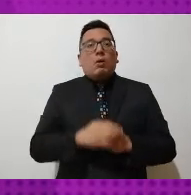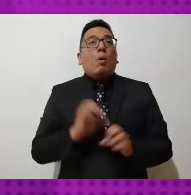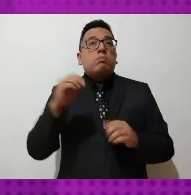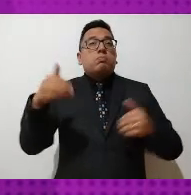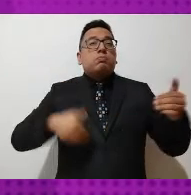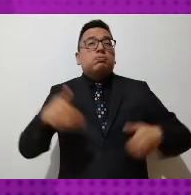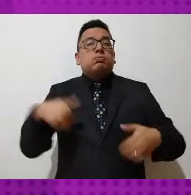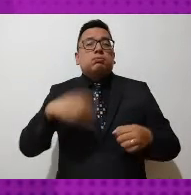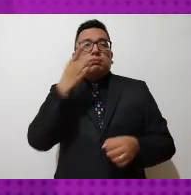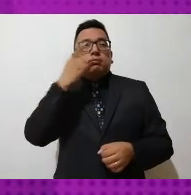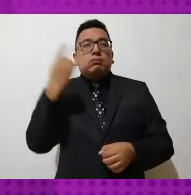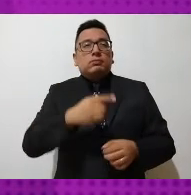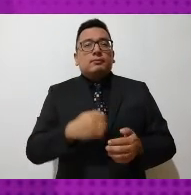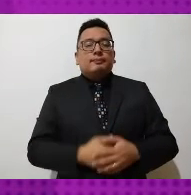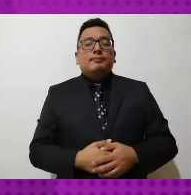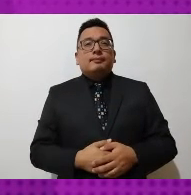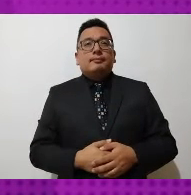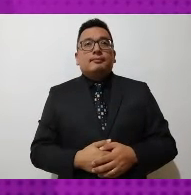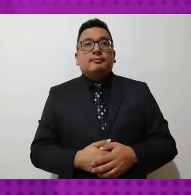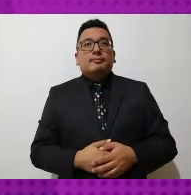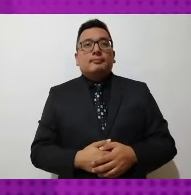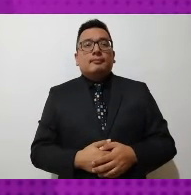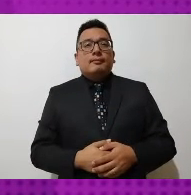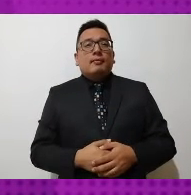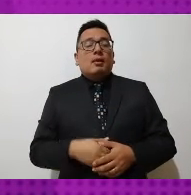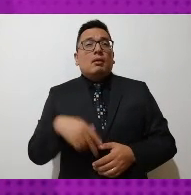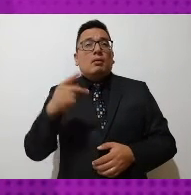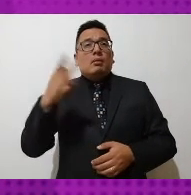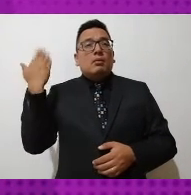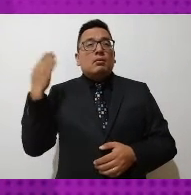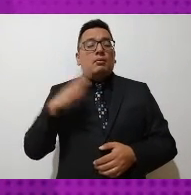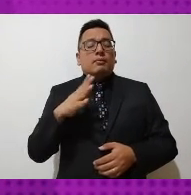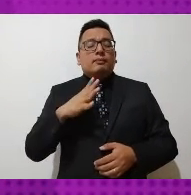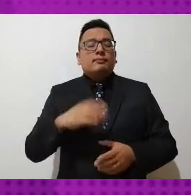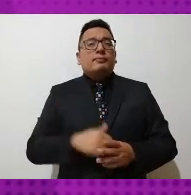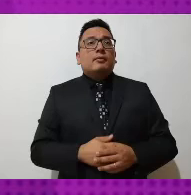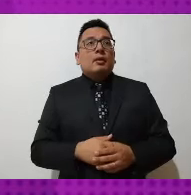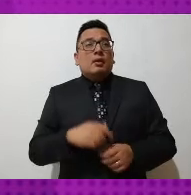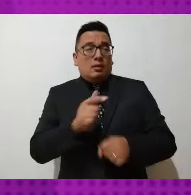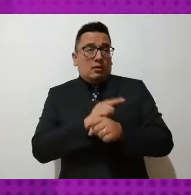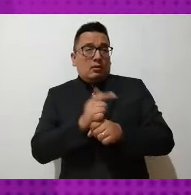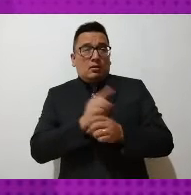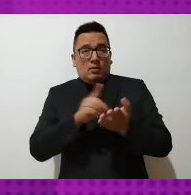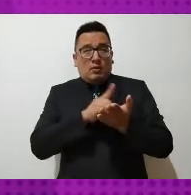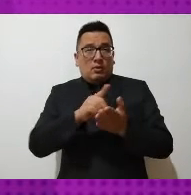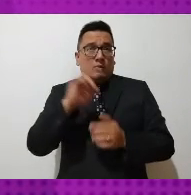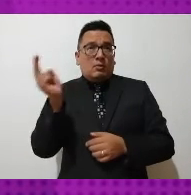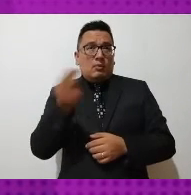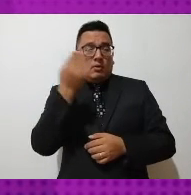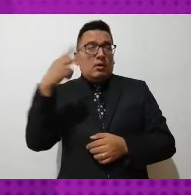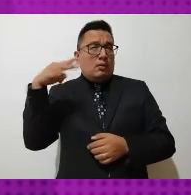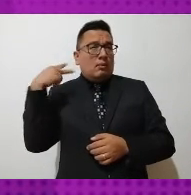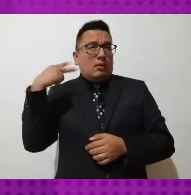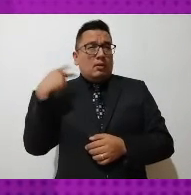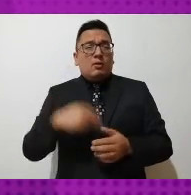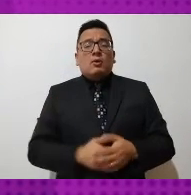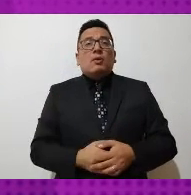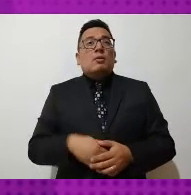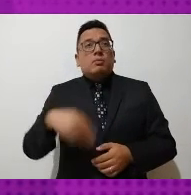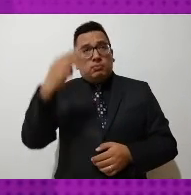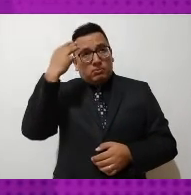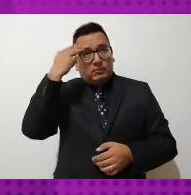quejas y denuncias, y pues tiene formación como licenciado en Derecho por la Universidad Veracruzana,